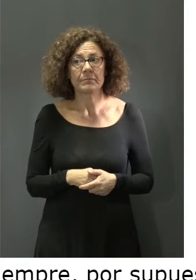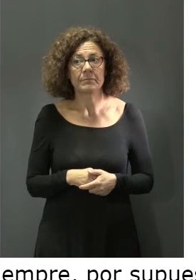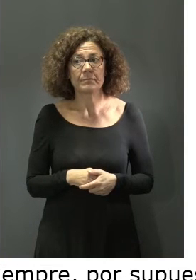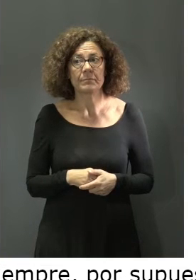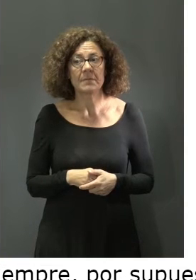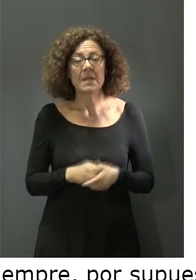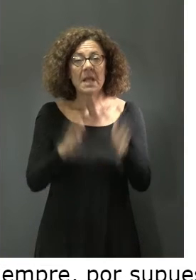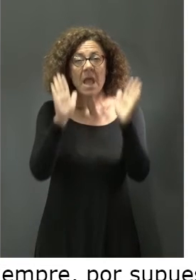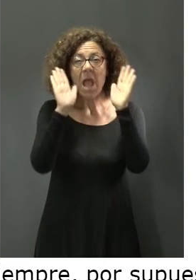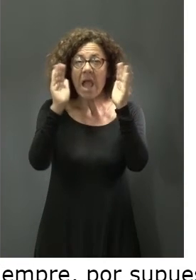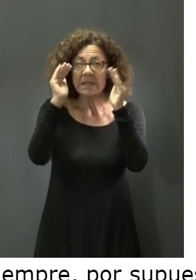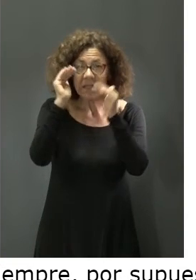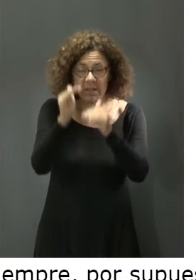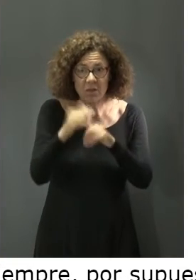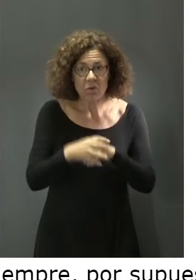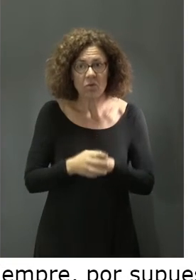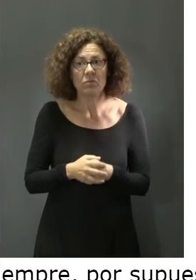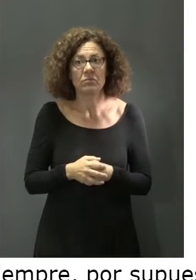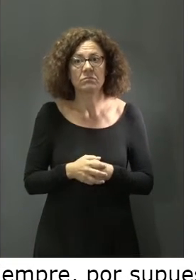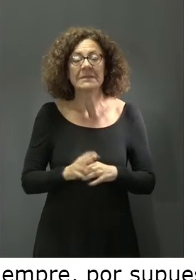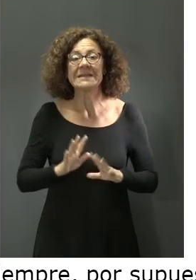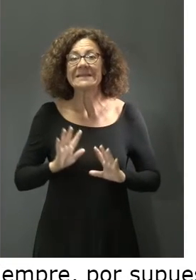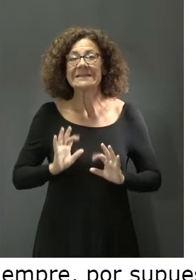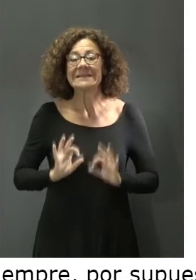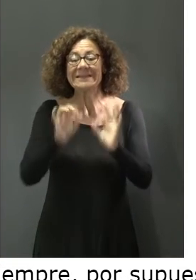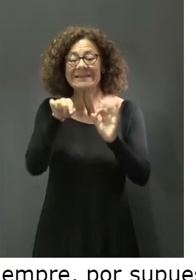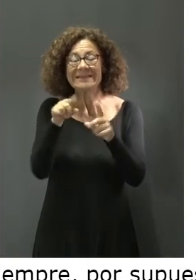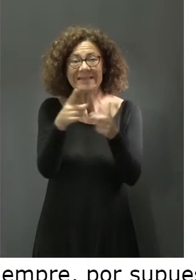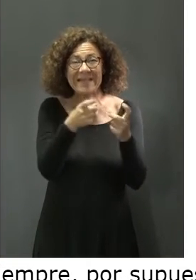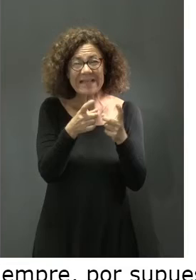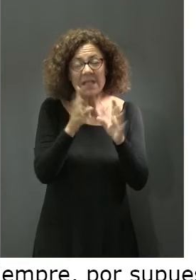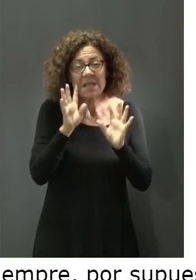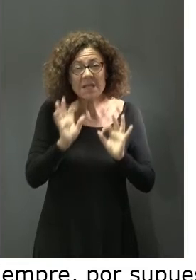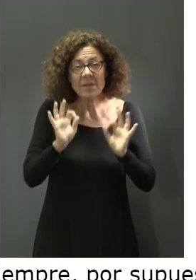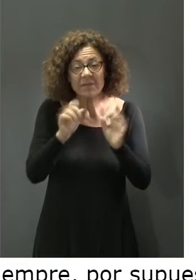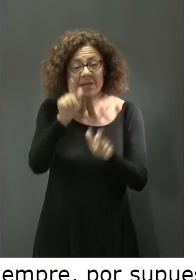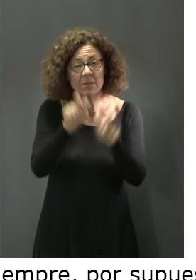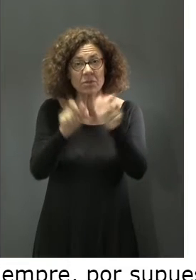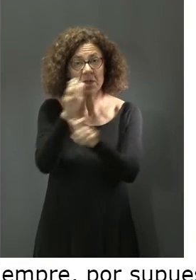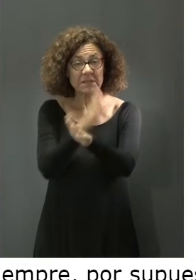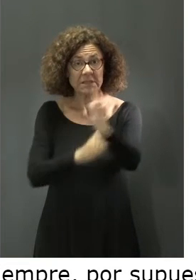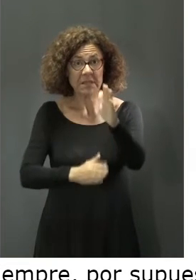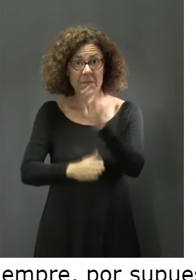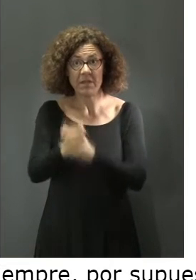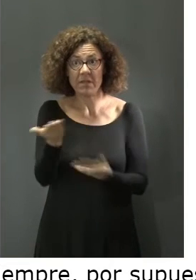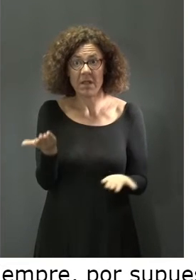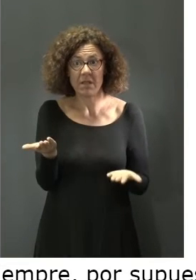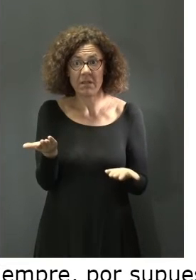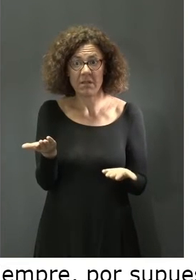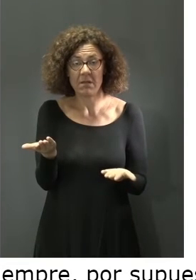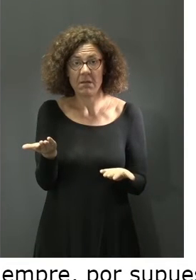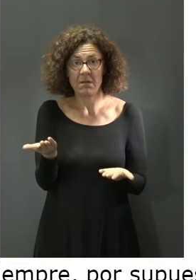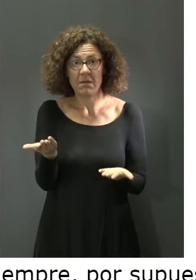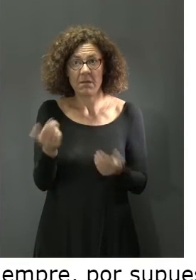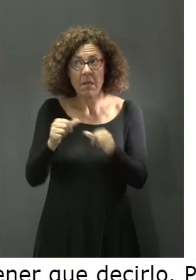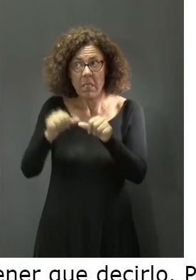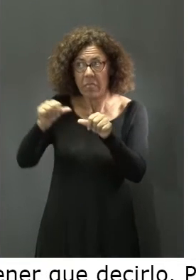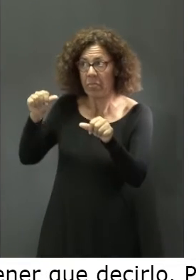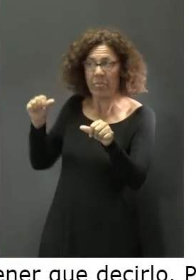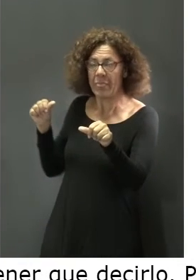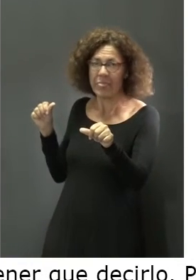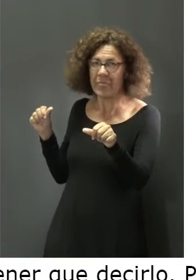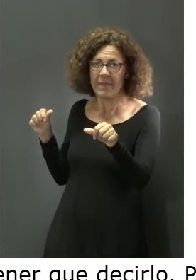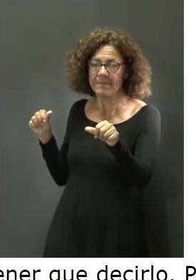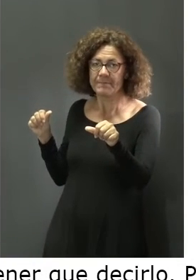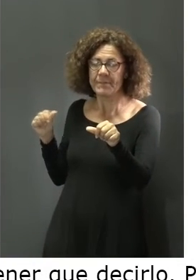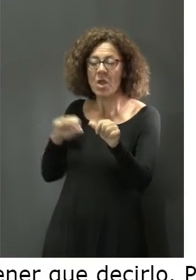la atención y sobre estas necesidades específicas de las personas con discapacidad no nos viene de muy atrás.